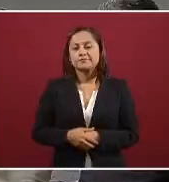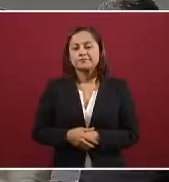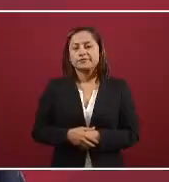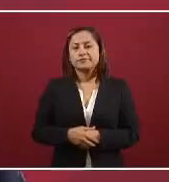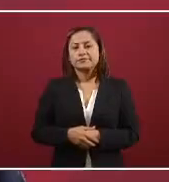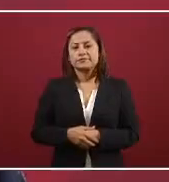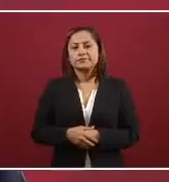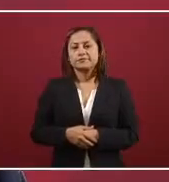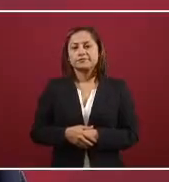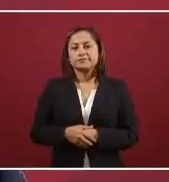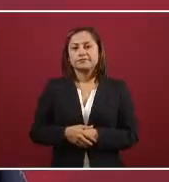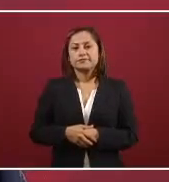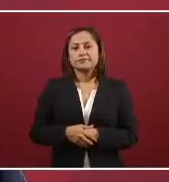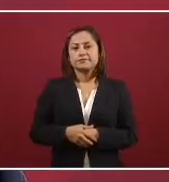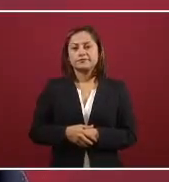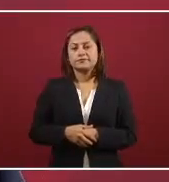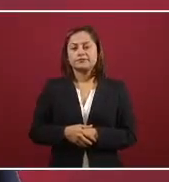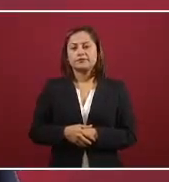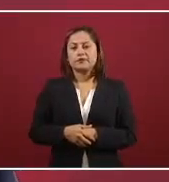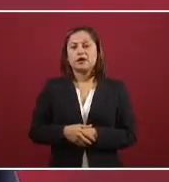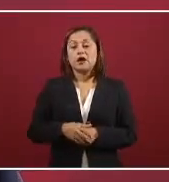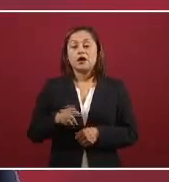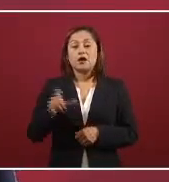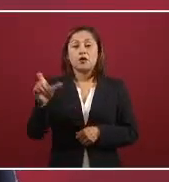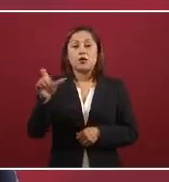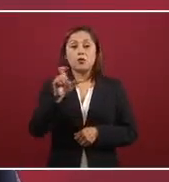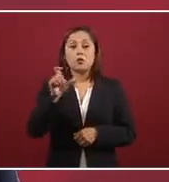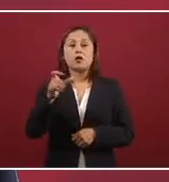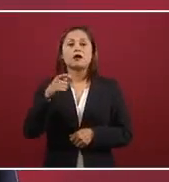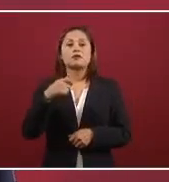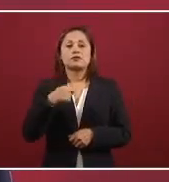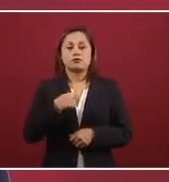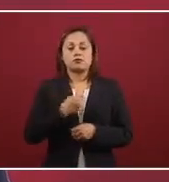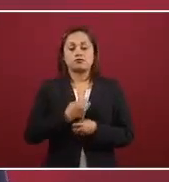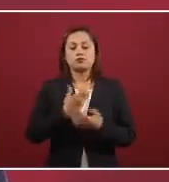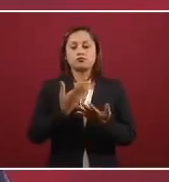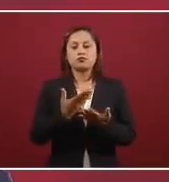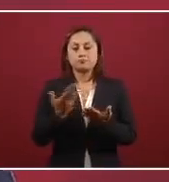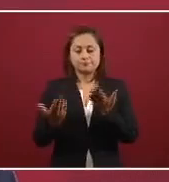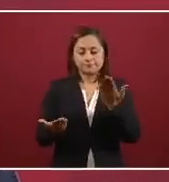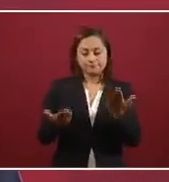se necesite para diferenciarnos, porque hay veces que